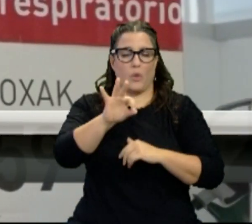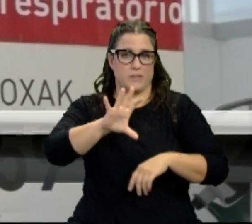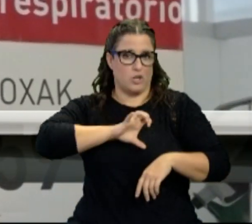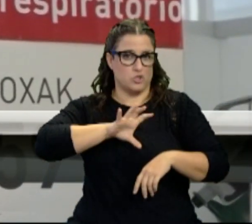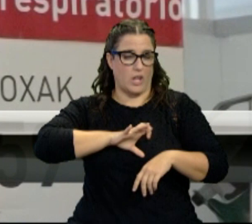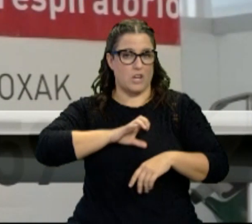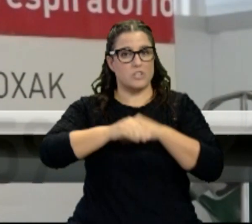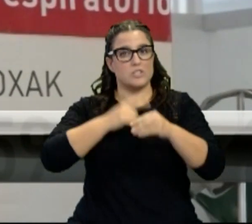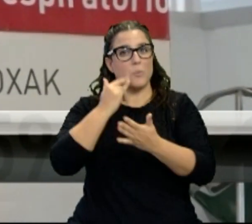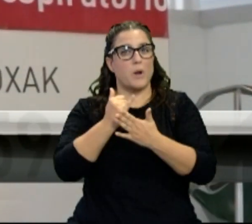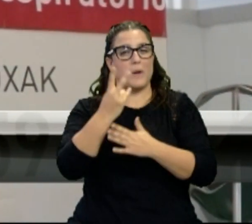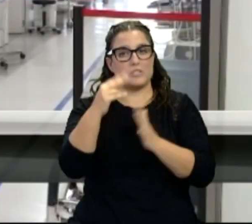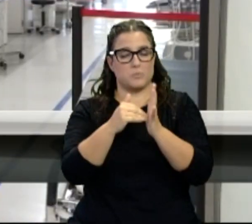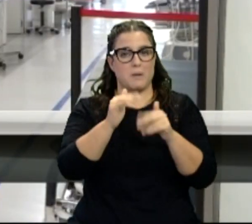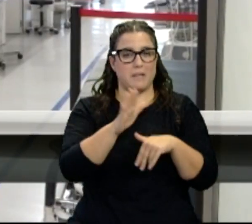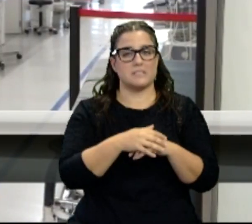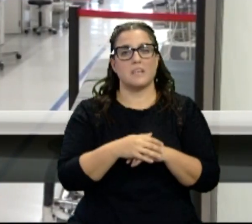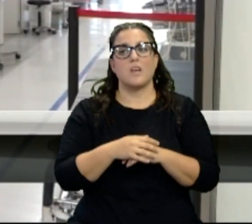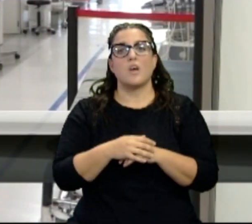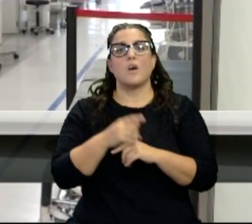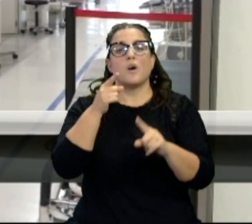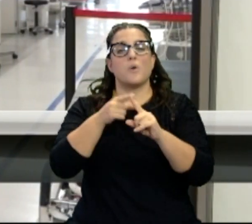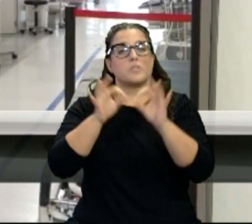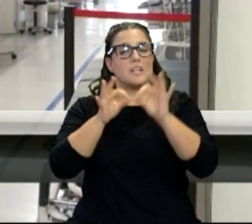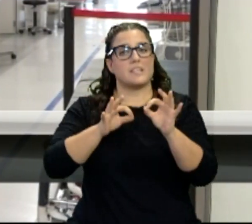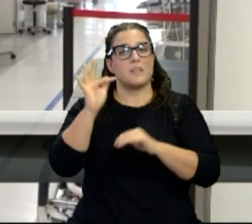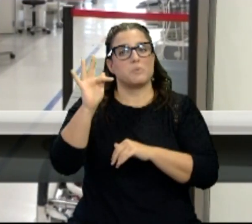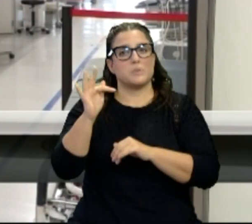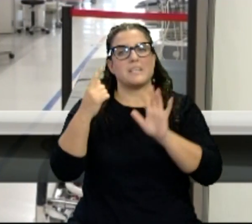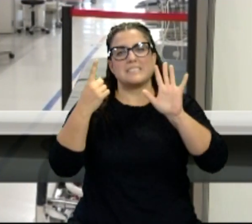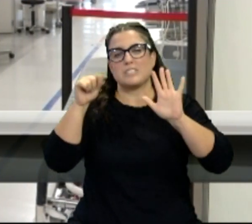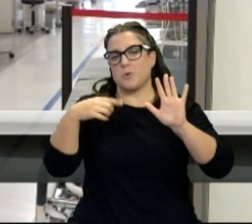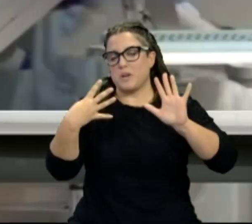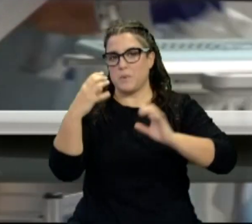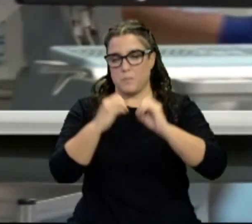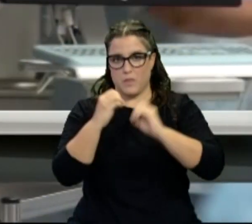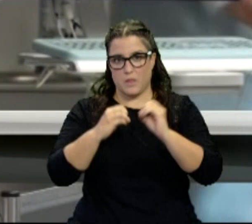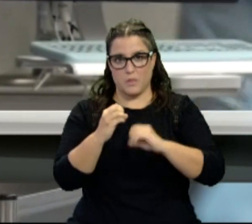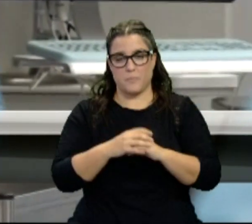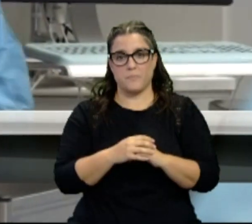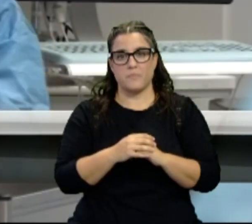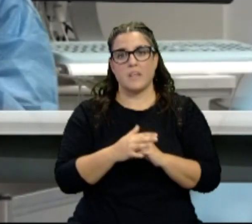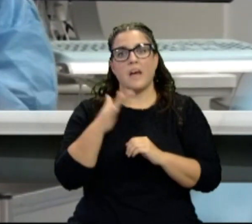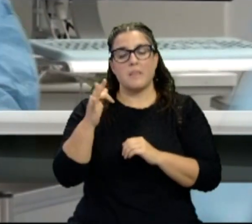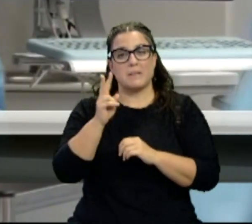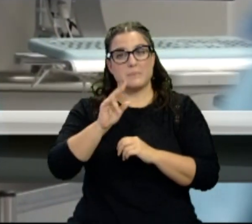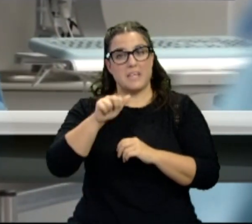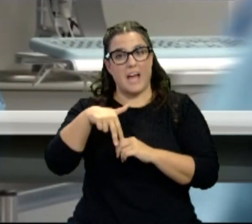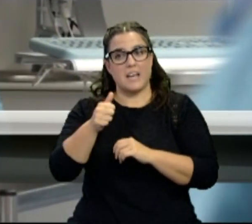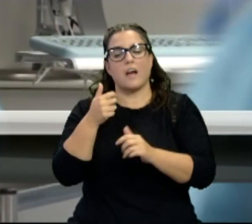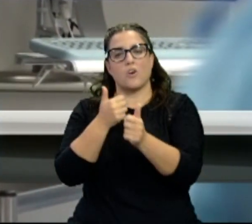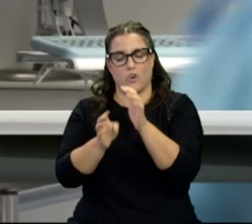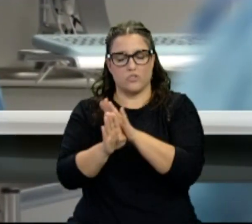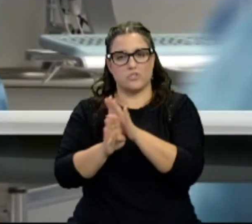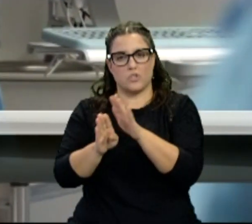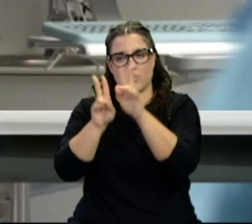más de 2.000 pruebas. La positividad bajó, eso sí, a un 6,9%. Además, en Viana sigue con ese cribado masivo tras el aumento de casos